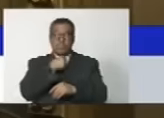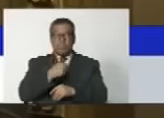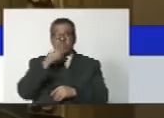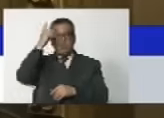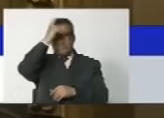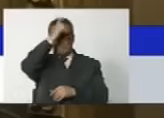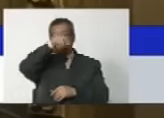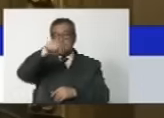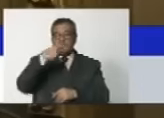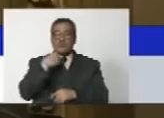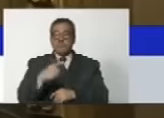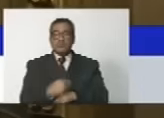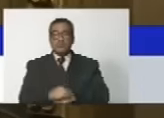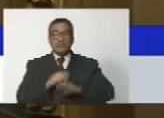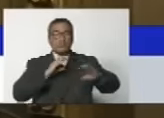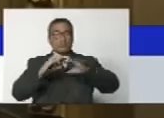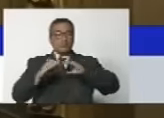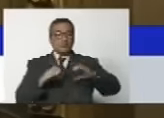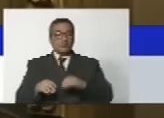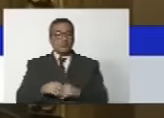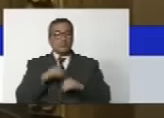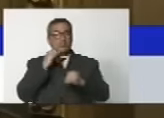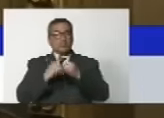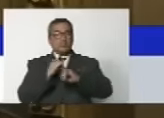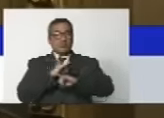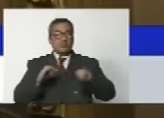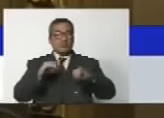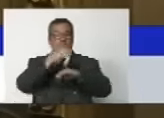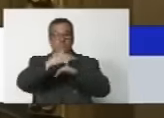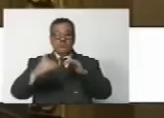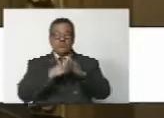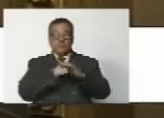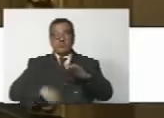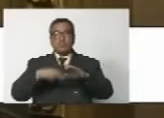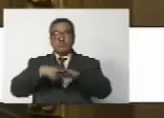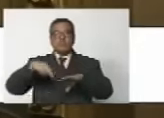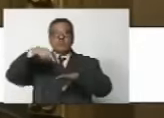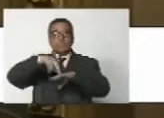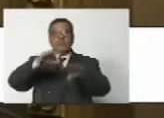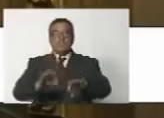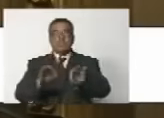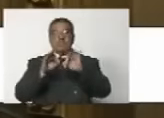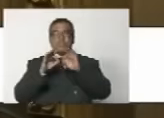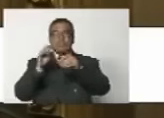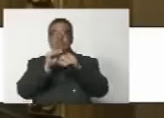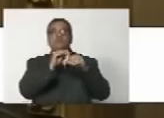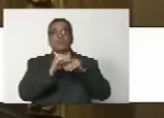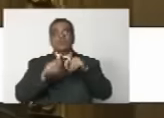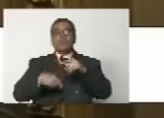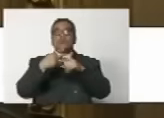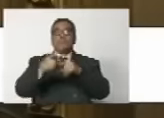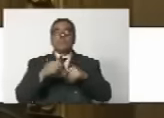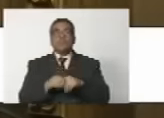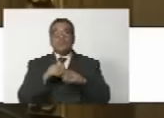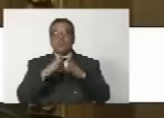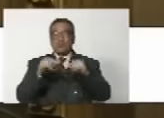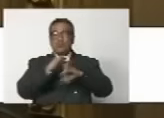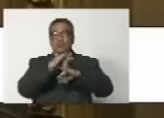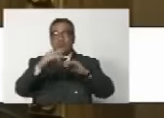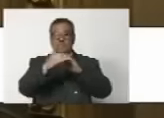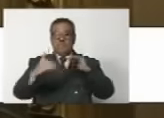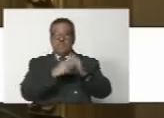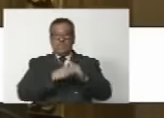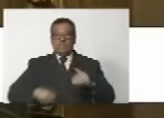Diosdado Cabello Rondón en los medios de comunicación. Agotada la agenda del día, el vicepresidente levantó la sesión especial y convocó para la próxima sesión. Es todo,